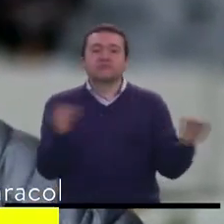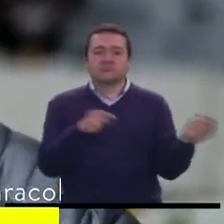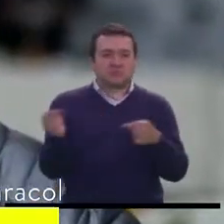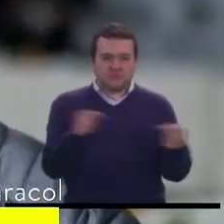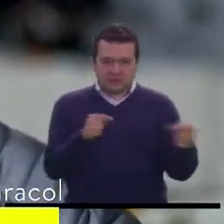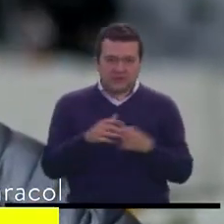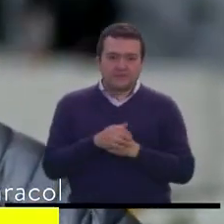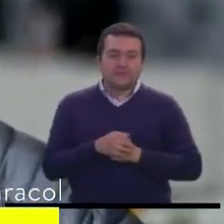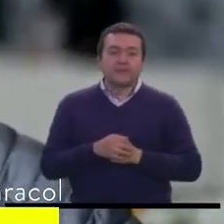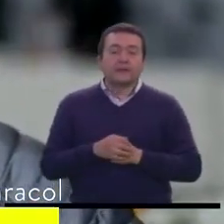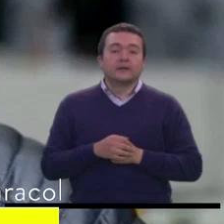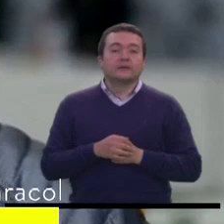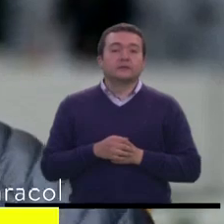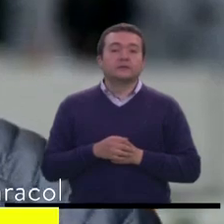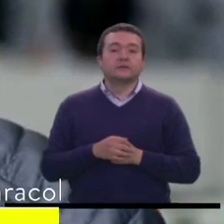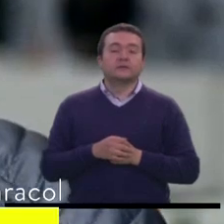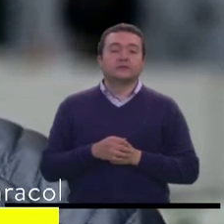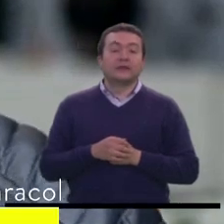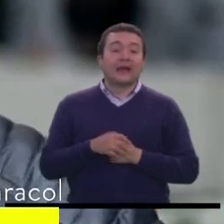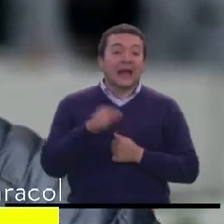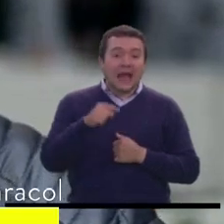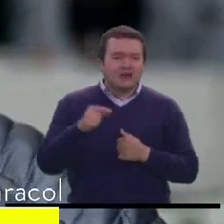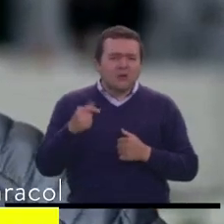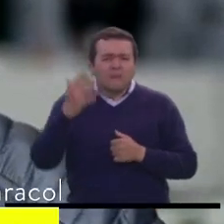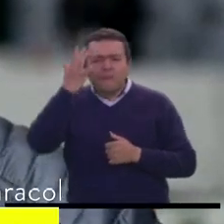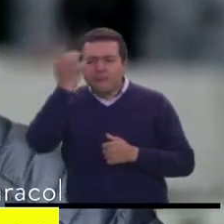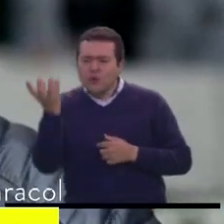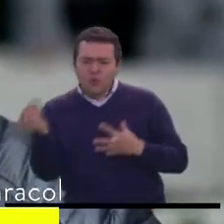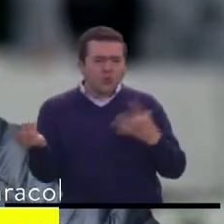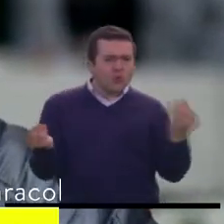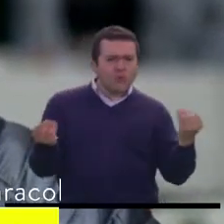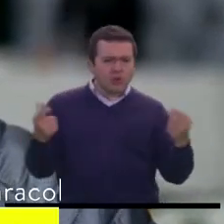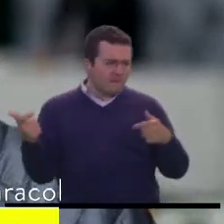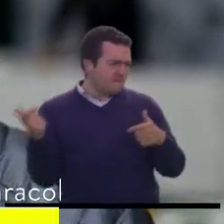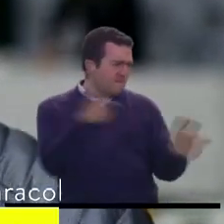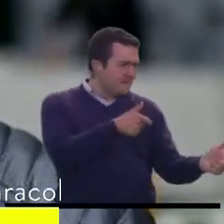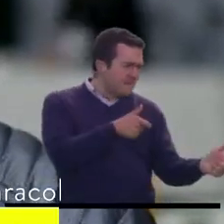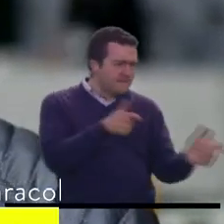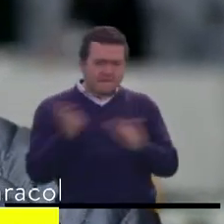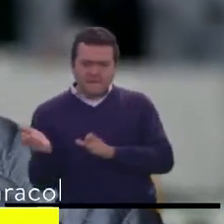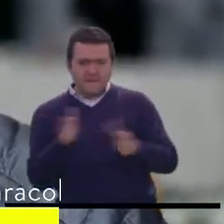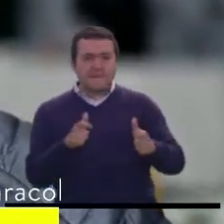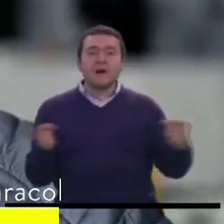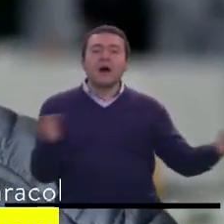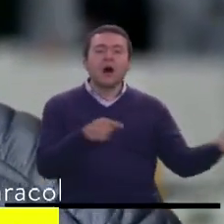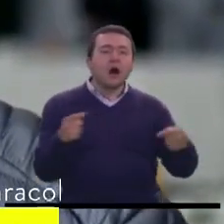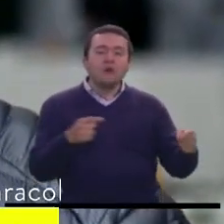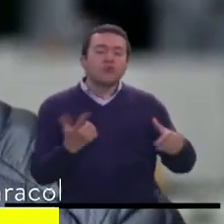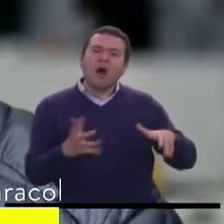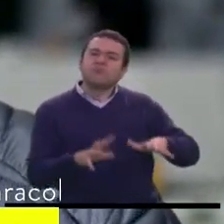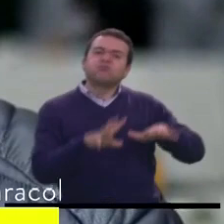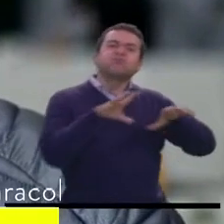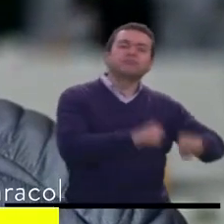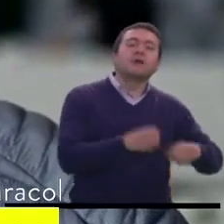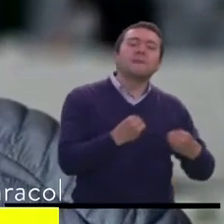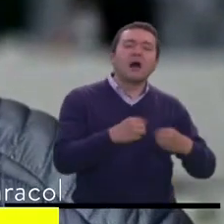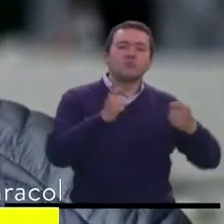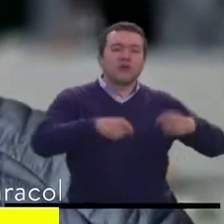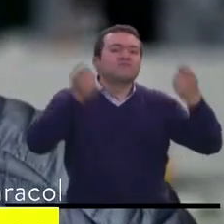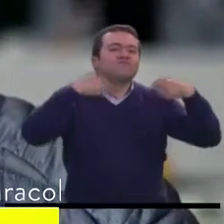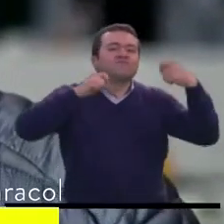entre los grupos al margen de la ley que se disputan este territorio por el manejo de las economías ilícitas. Tenemos un